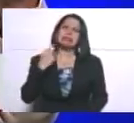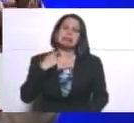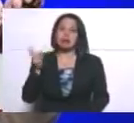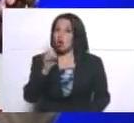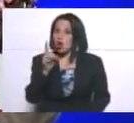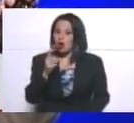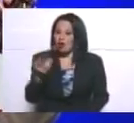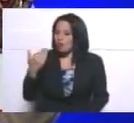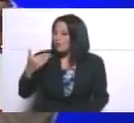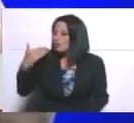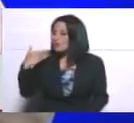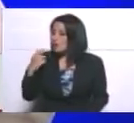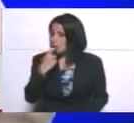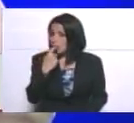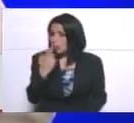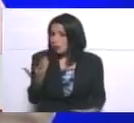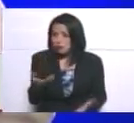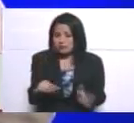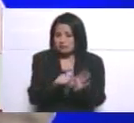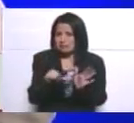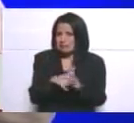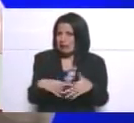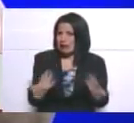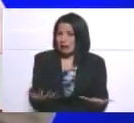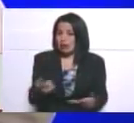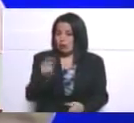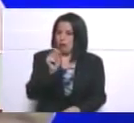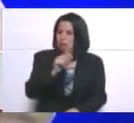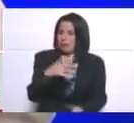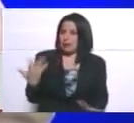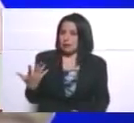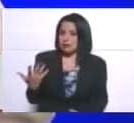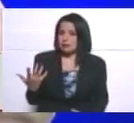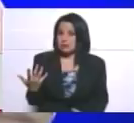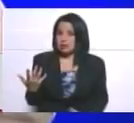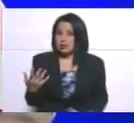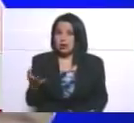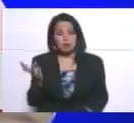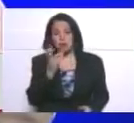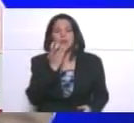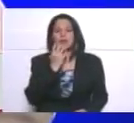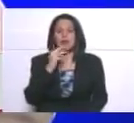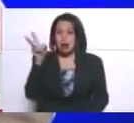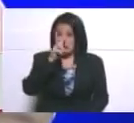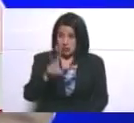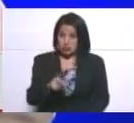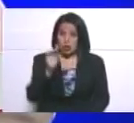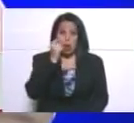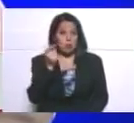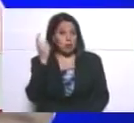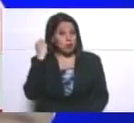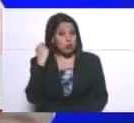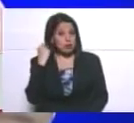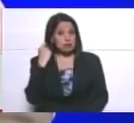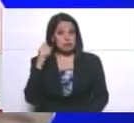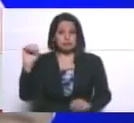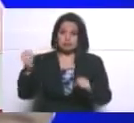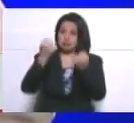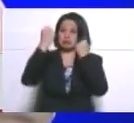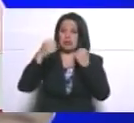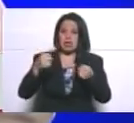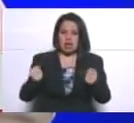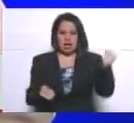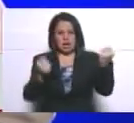fue hace apenas unos meses donde, bueno, al venezolano y a la venezolana, por ejemplo, se le impedía el derecho al libre